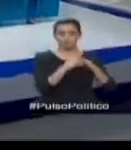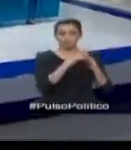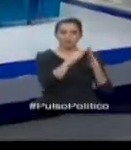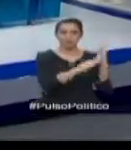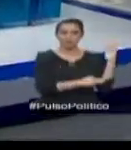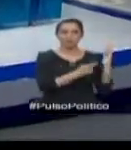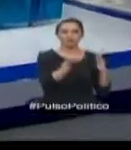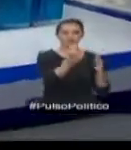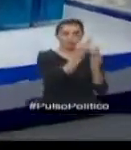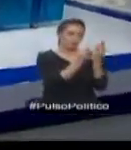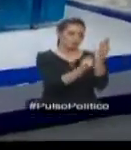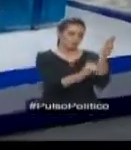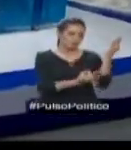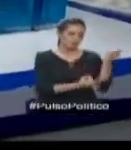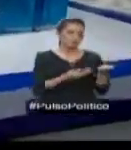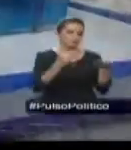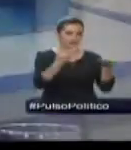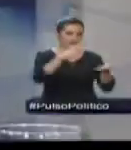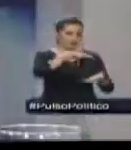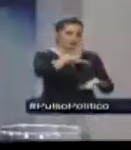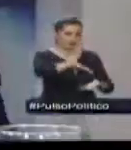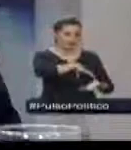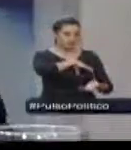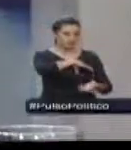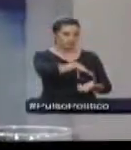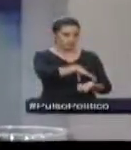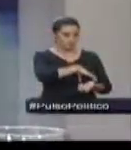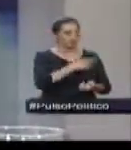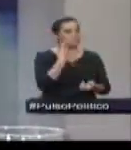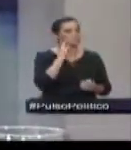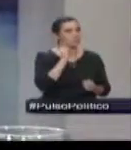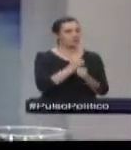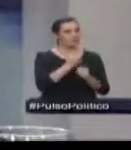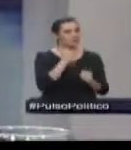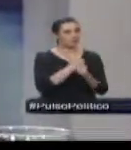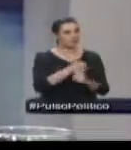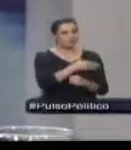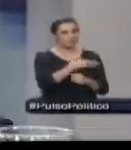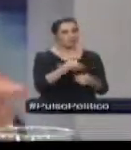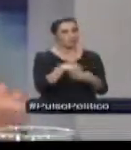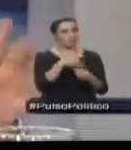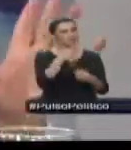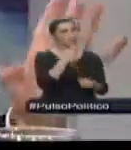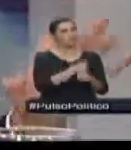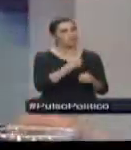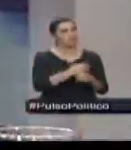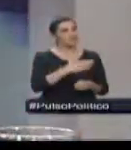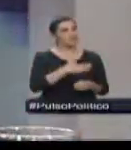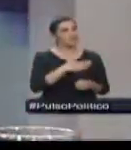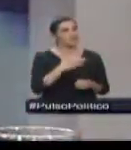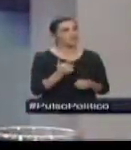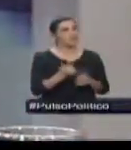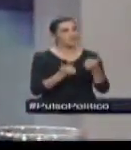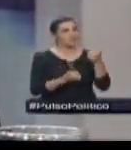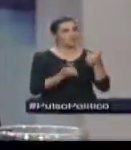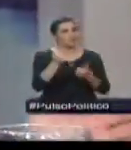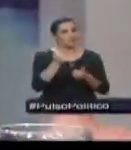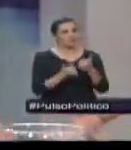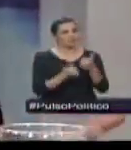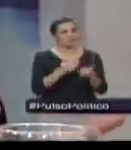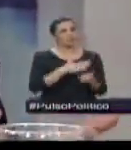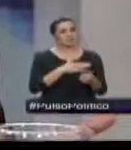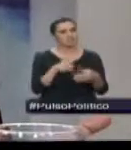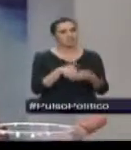dinero del presupuesto del gobierno central a los municipios para obras y entre esas obras están aquellas que se tratan en la enmienda